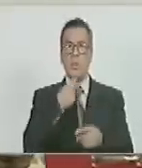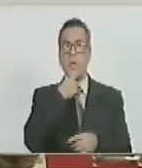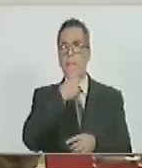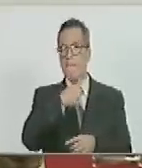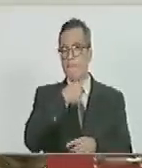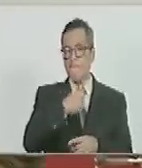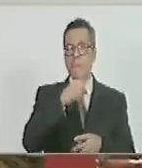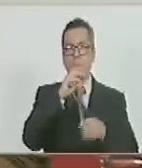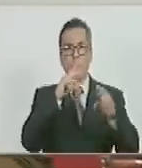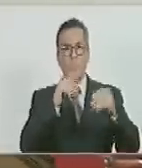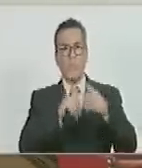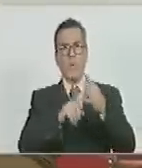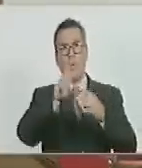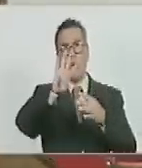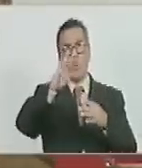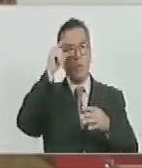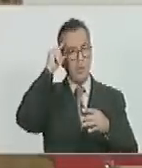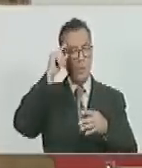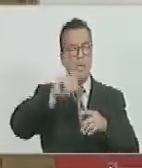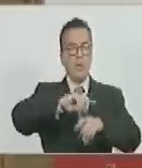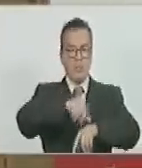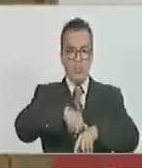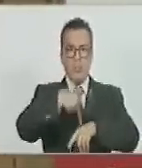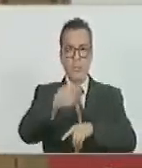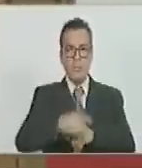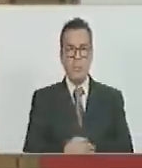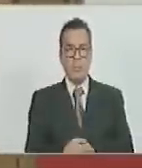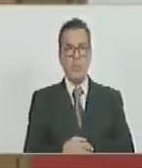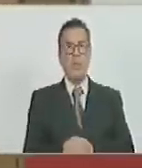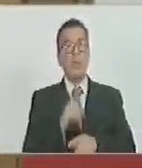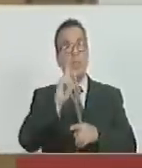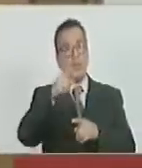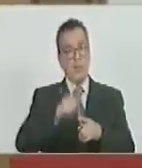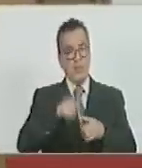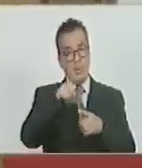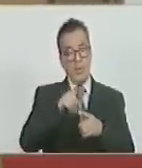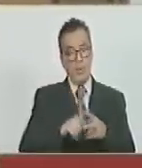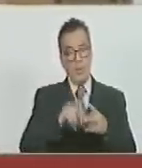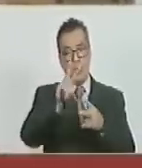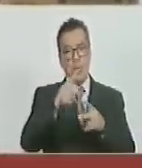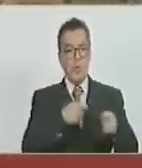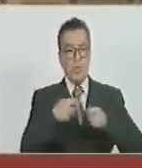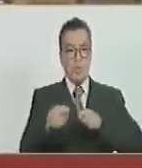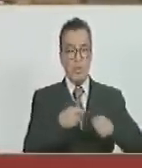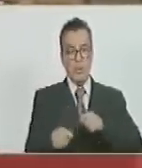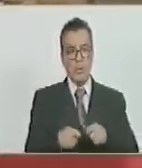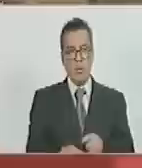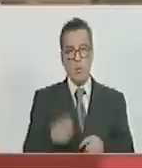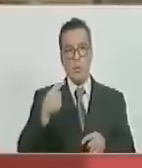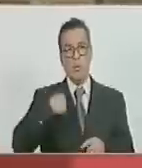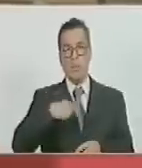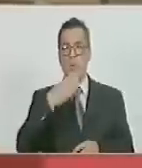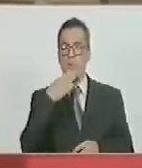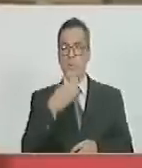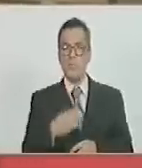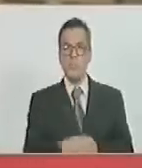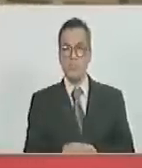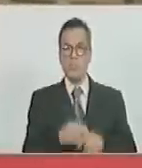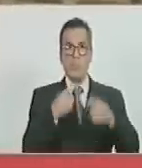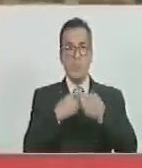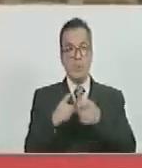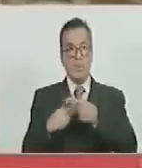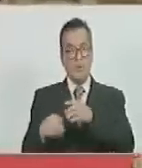que transcurrió 4 días consecutivos. Transversalmente a estas dos actividades, había la solicitud a